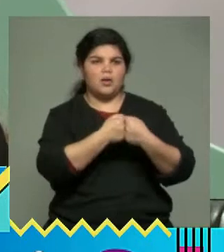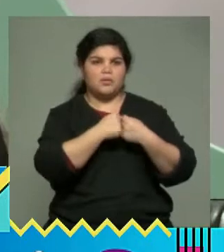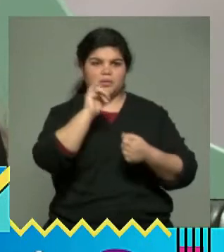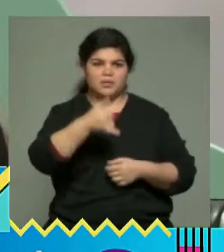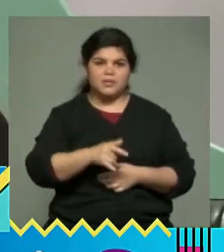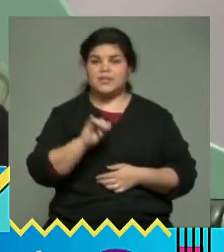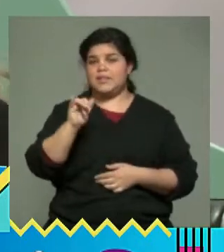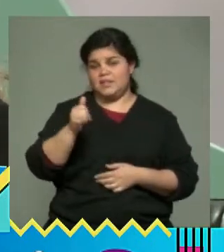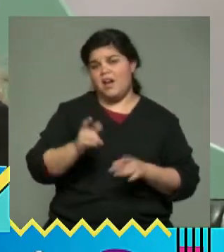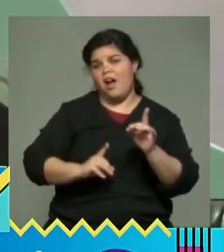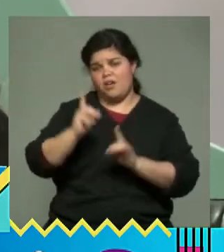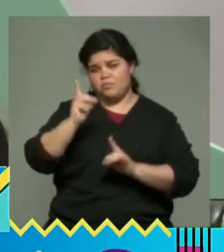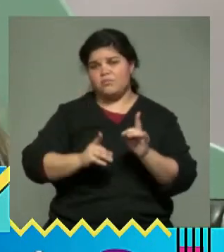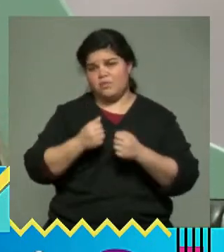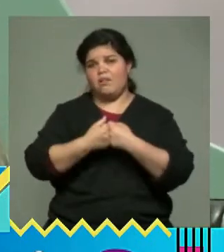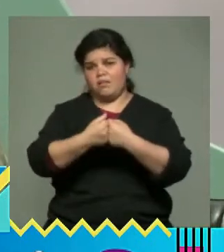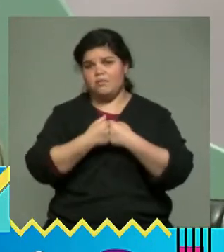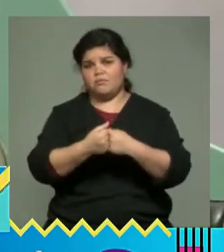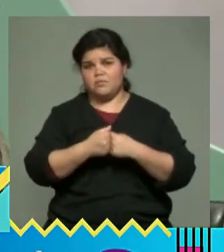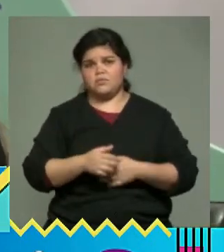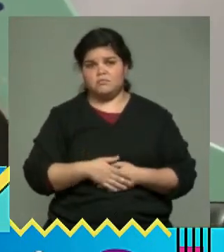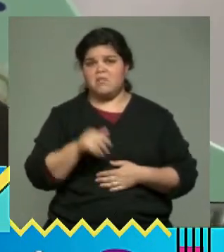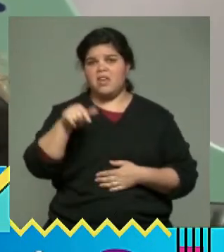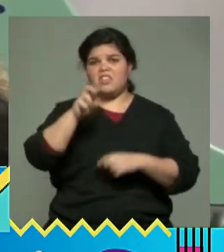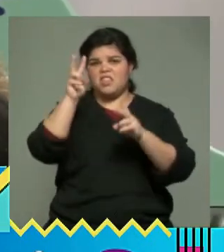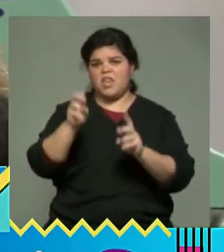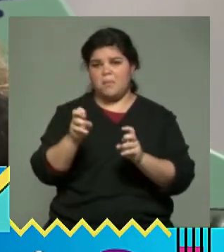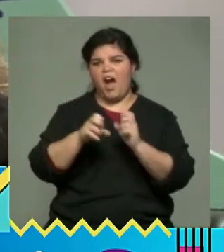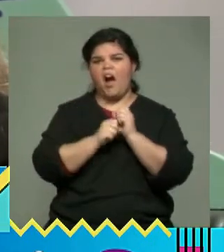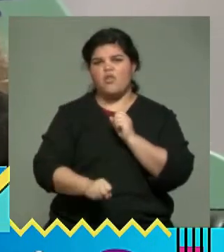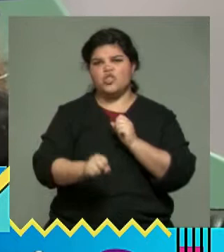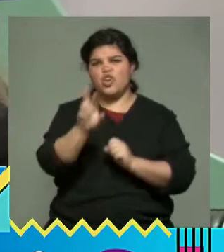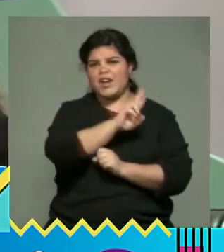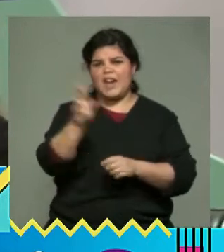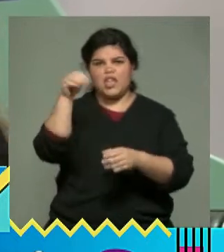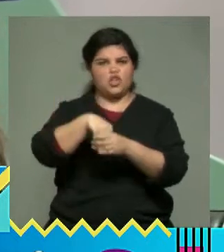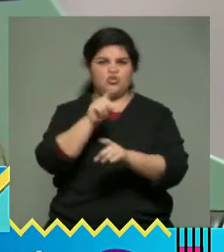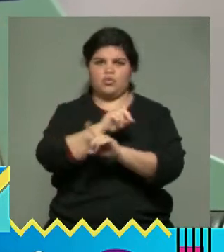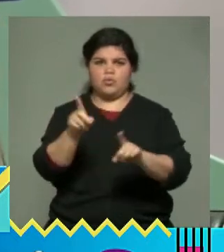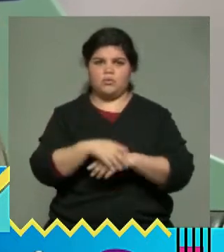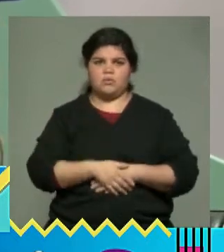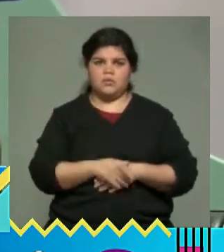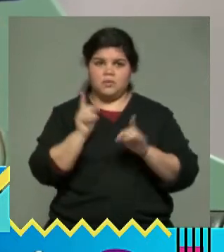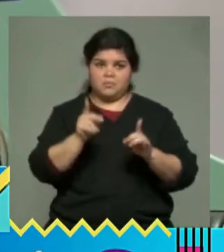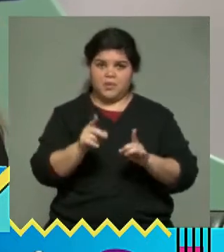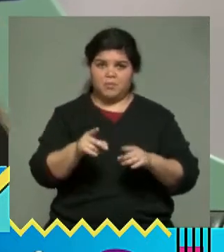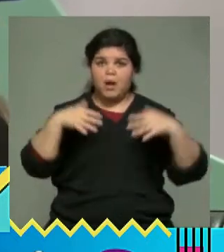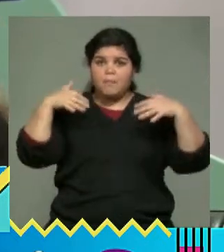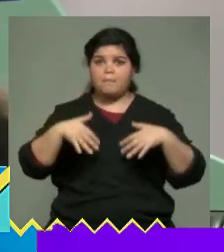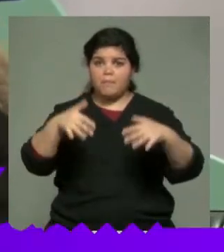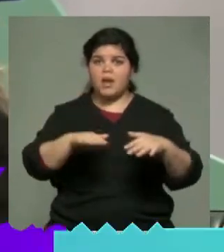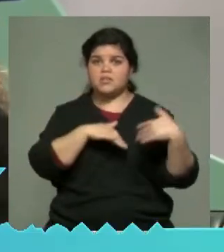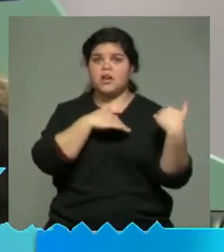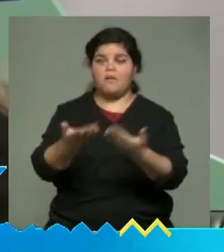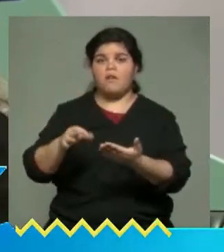bastantes acuerdos, porque ella dice que no es una cuestión religiosa, y en eso la Marcha por la Vida que coordinaba, que